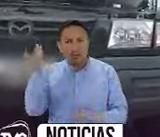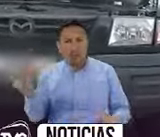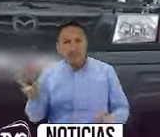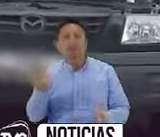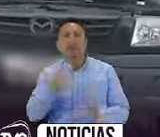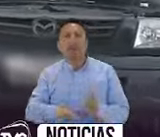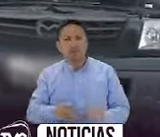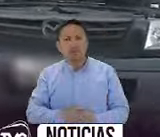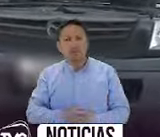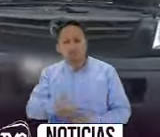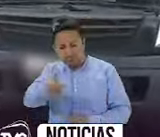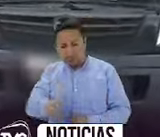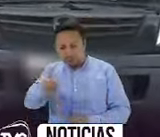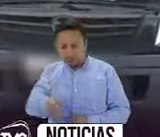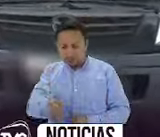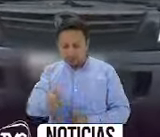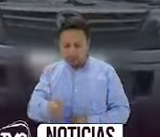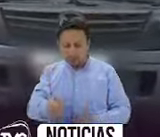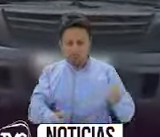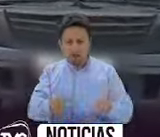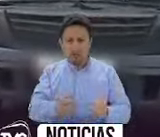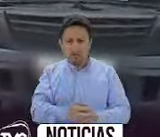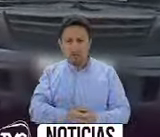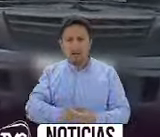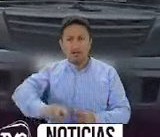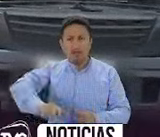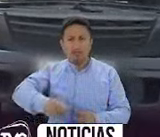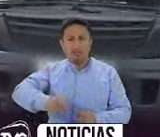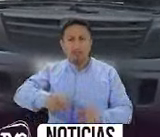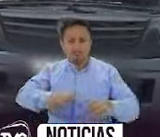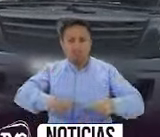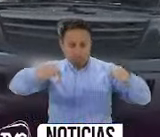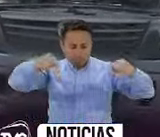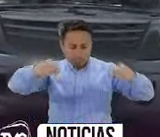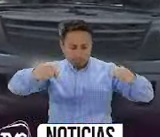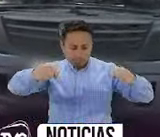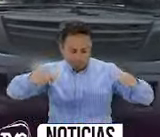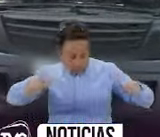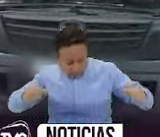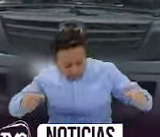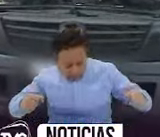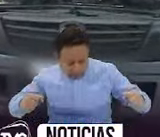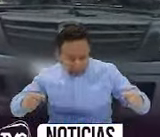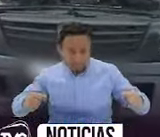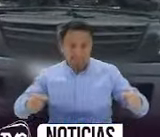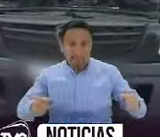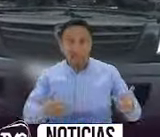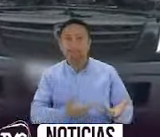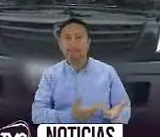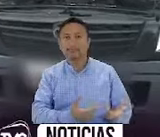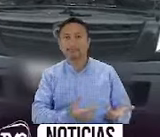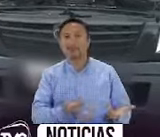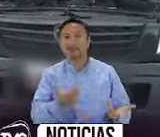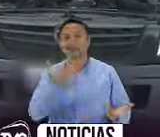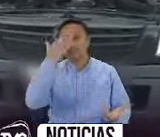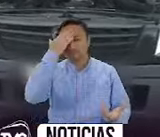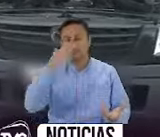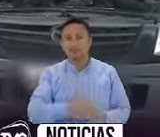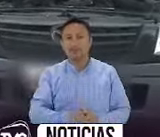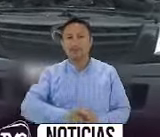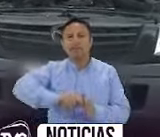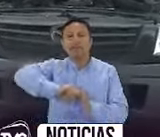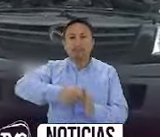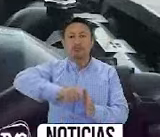¿qué pasaría con el vehículo? Al ver que no responde abrimos las puertas manualmente, abrimos el capó porque ya igual se hizo la prueba de que no enciende el